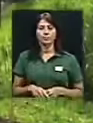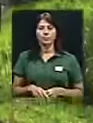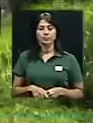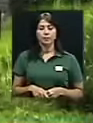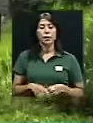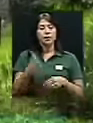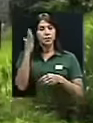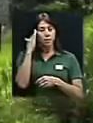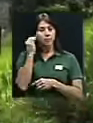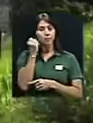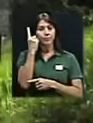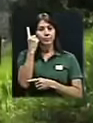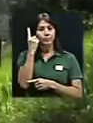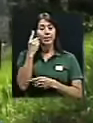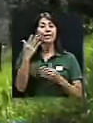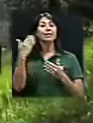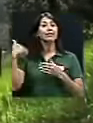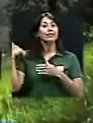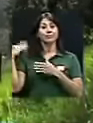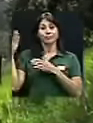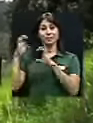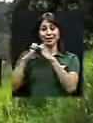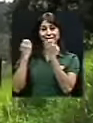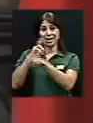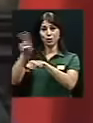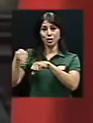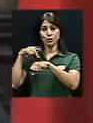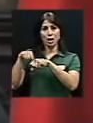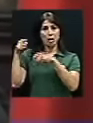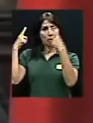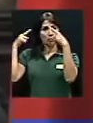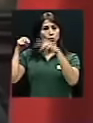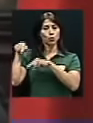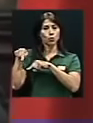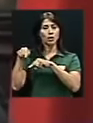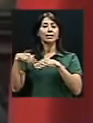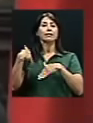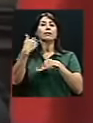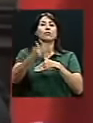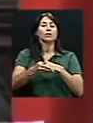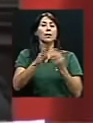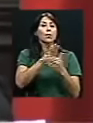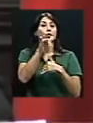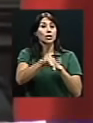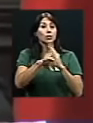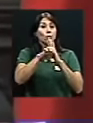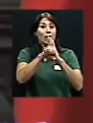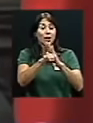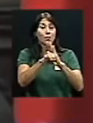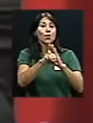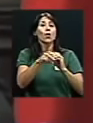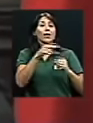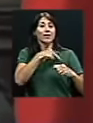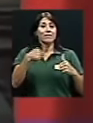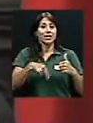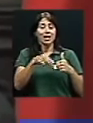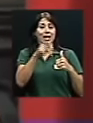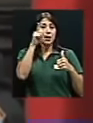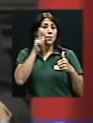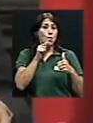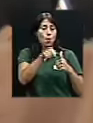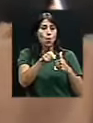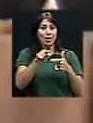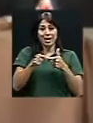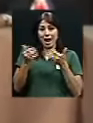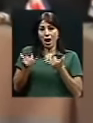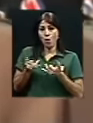Es claro que después del famoso Estadio Nacional, proyectos como la refinería china en Moín y esta ampliación no son mera